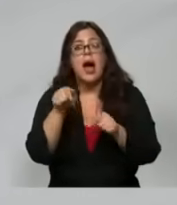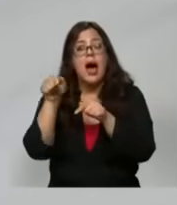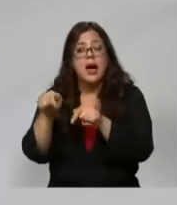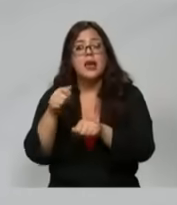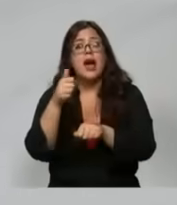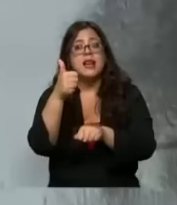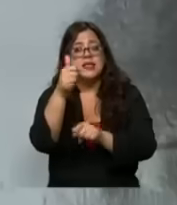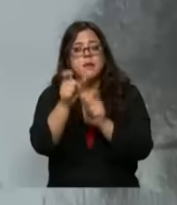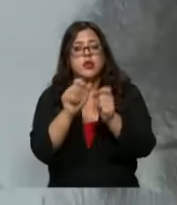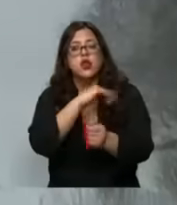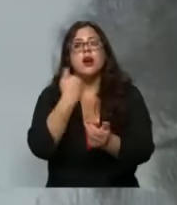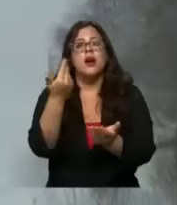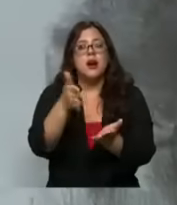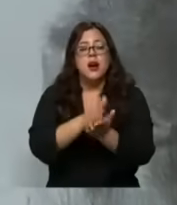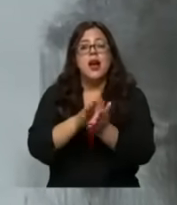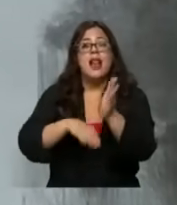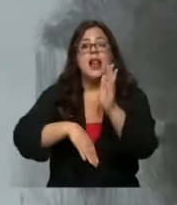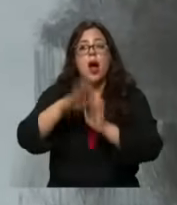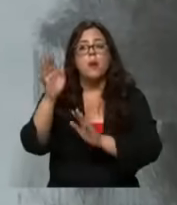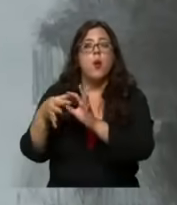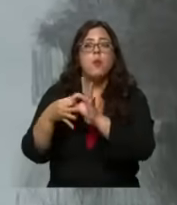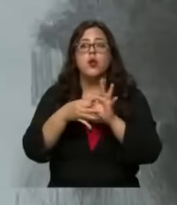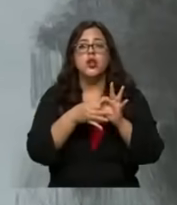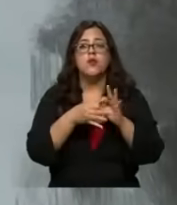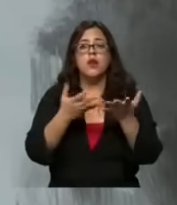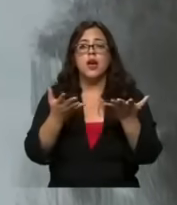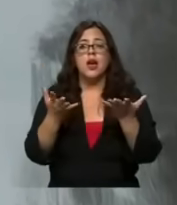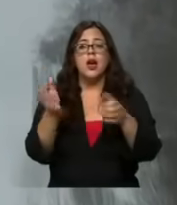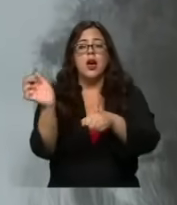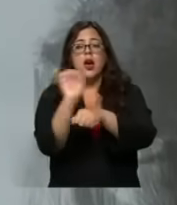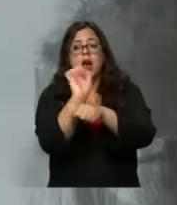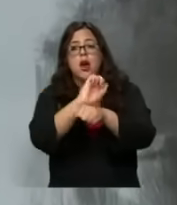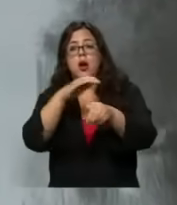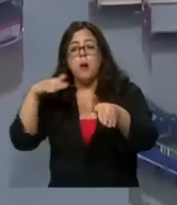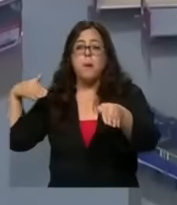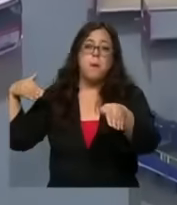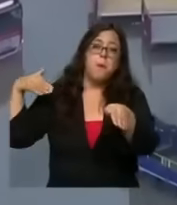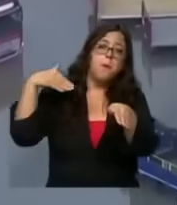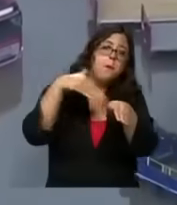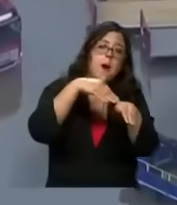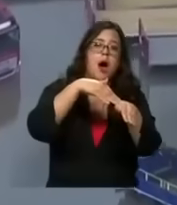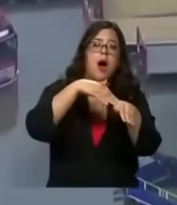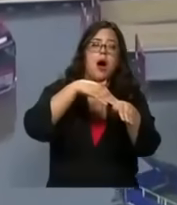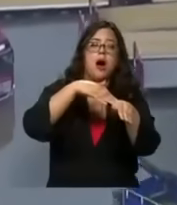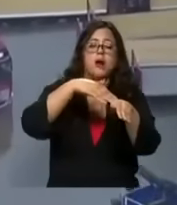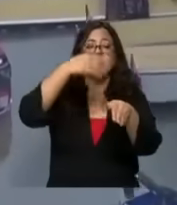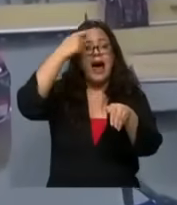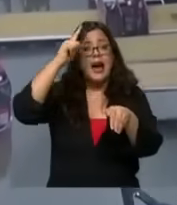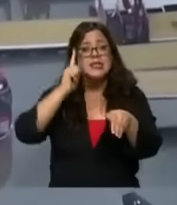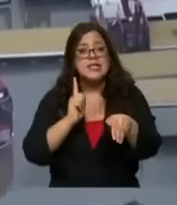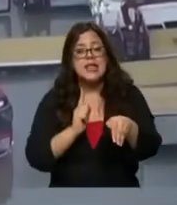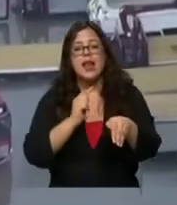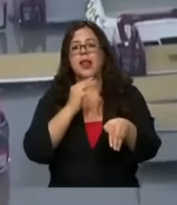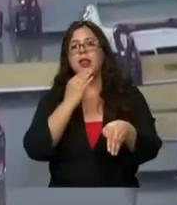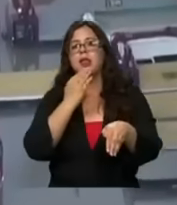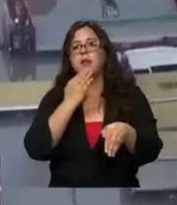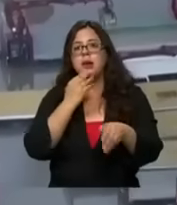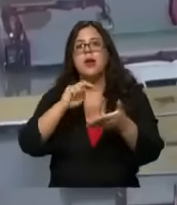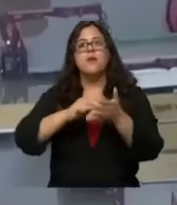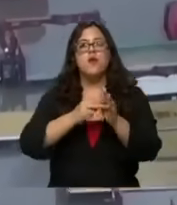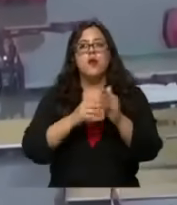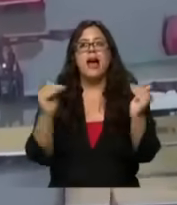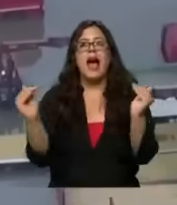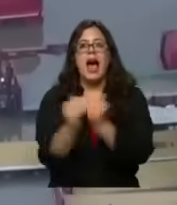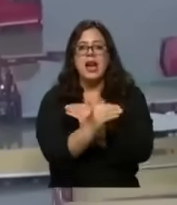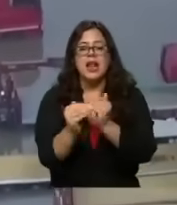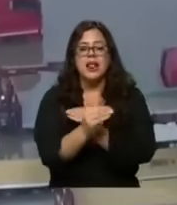6 fallecidos, la mayoría de ellos por accidentes automovilísticos y por problemas, además, en las carreteras.